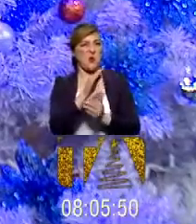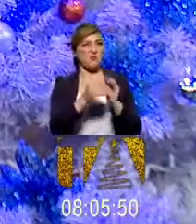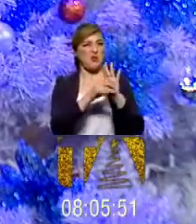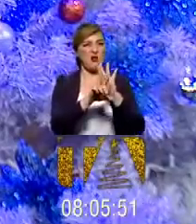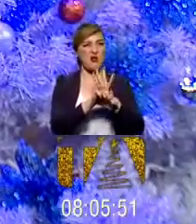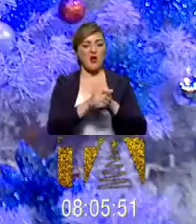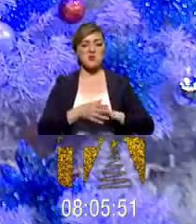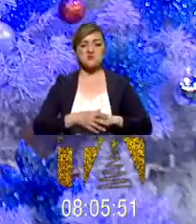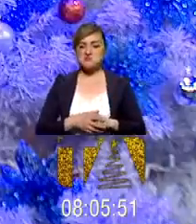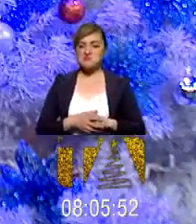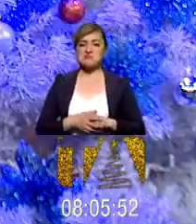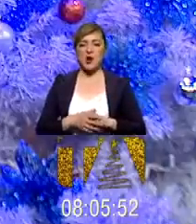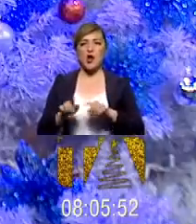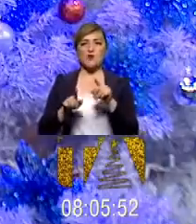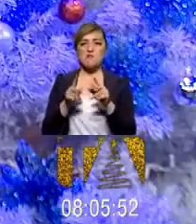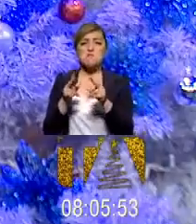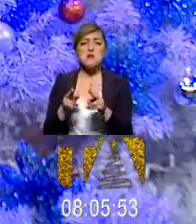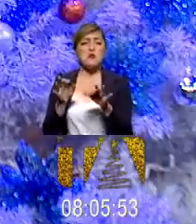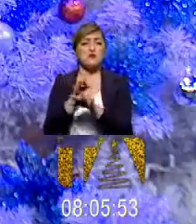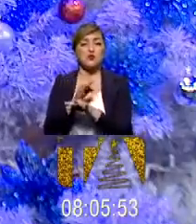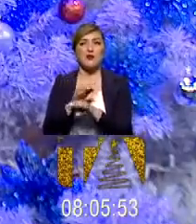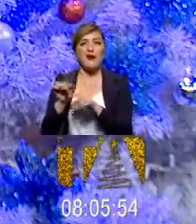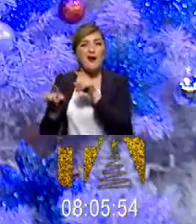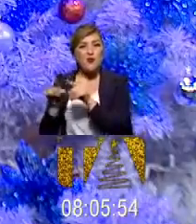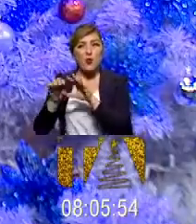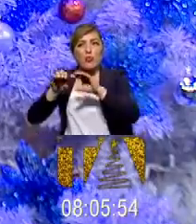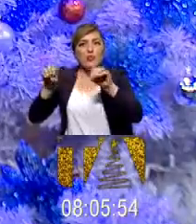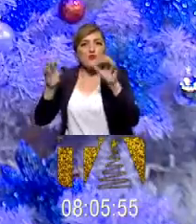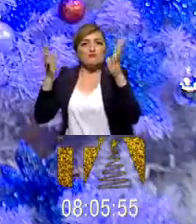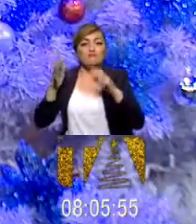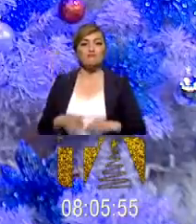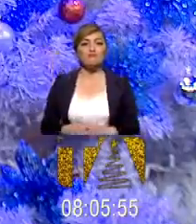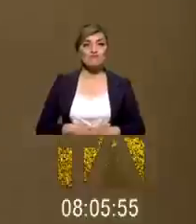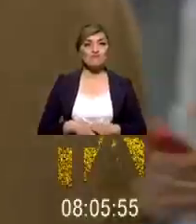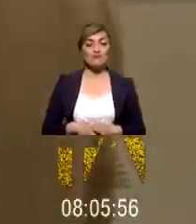personas que, según los ediles, no están capacitados para cumplir con sus cargos.